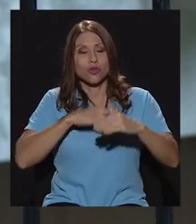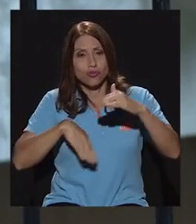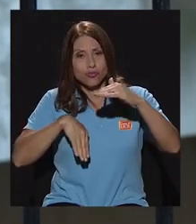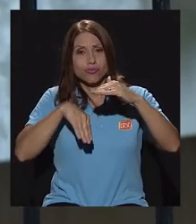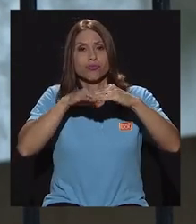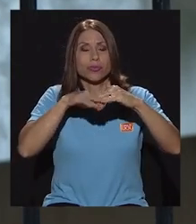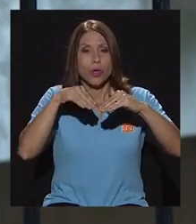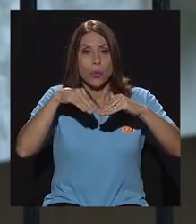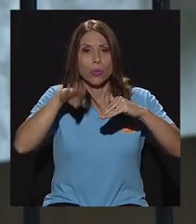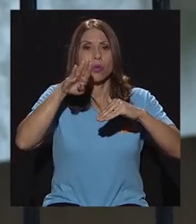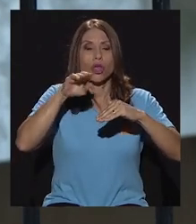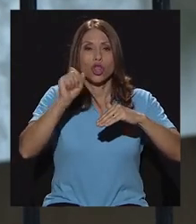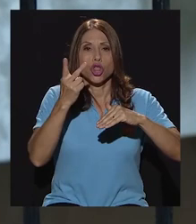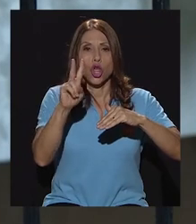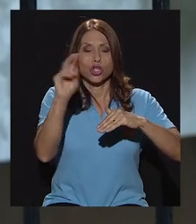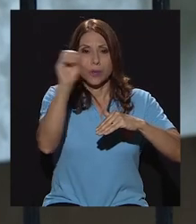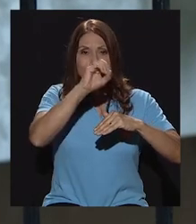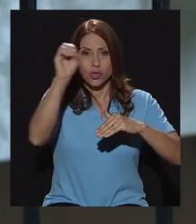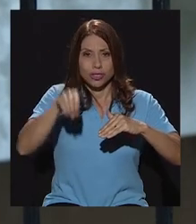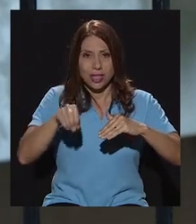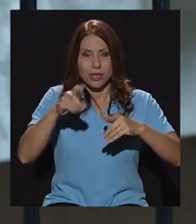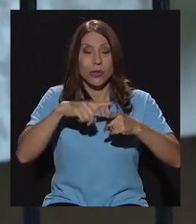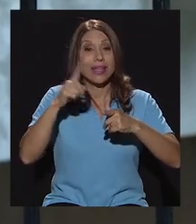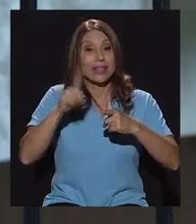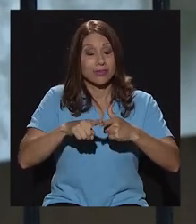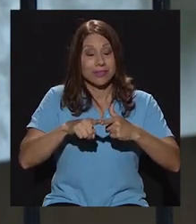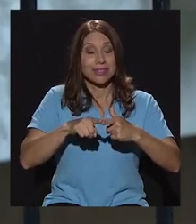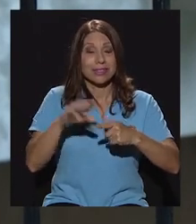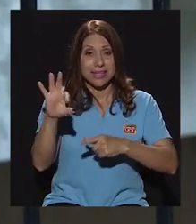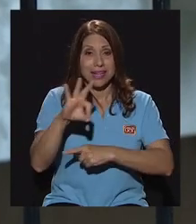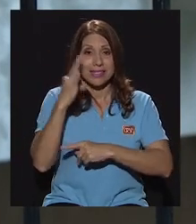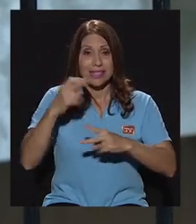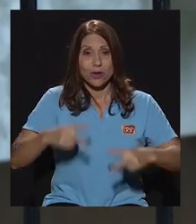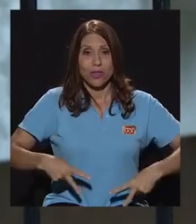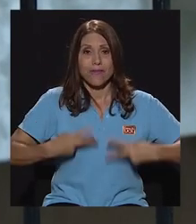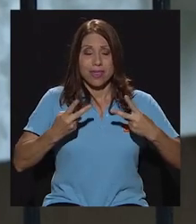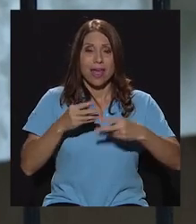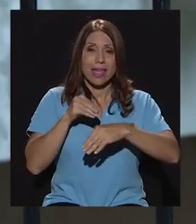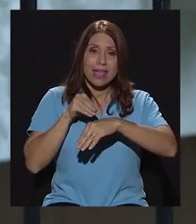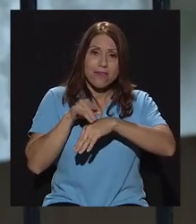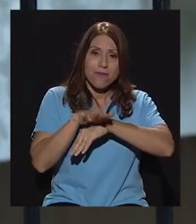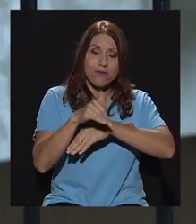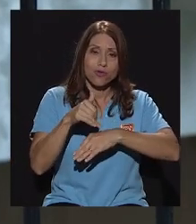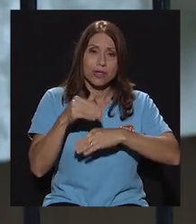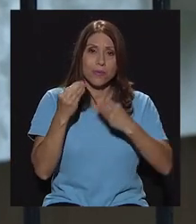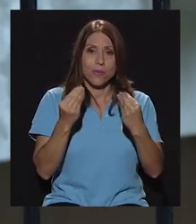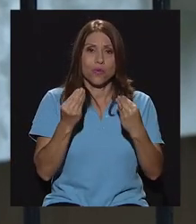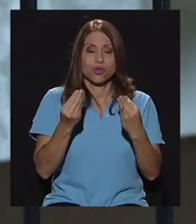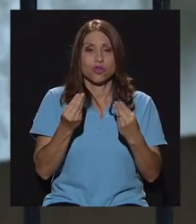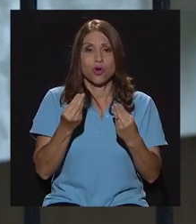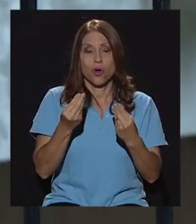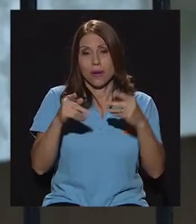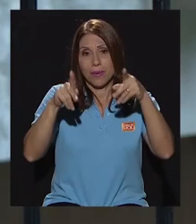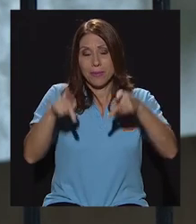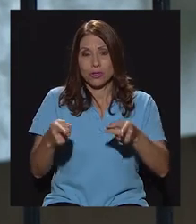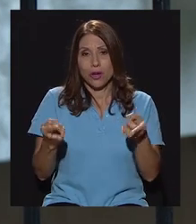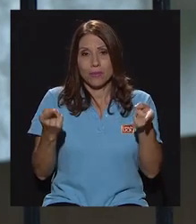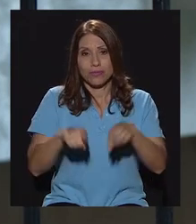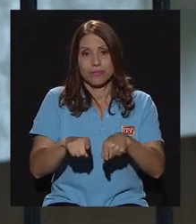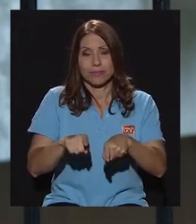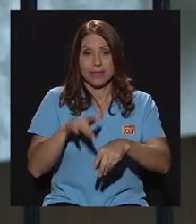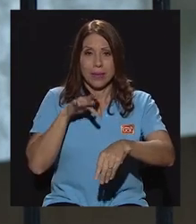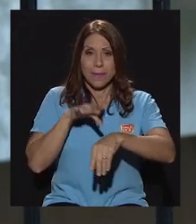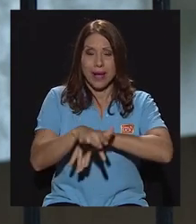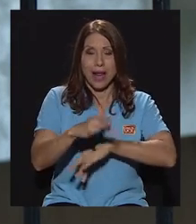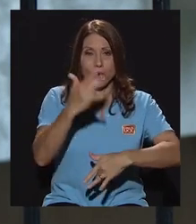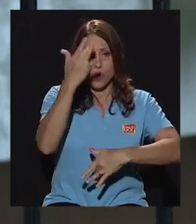al 12%. Entonces, ciertamente el estilo de vida influye mucho en un debut temprano de diabetes